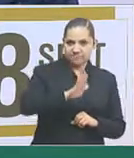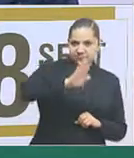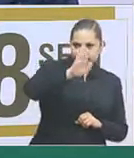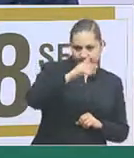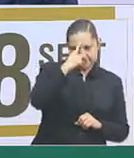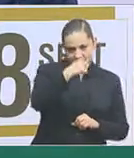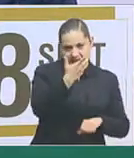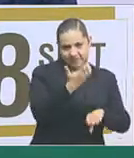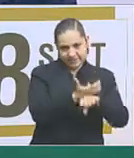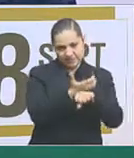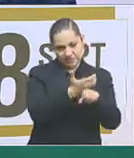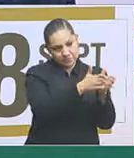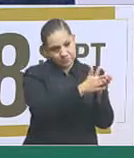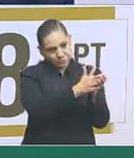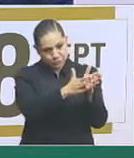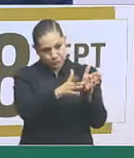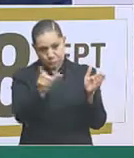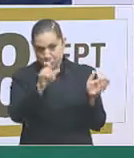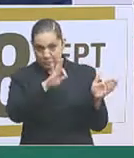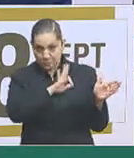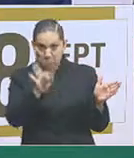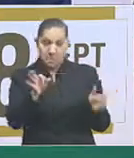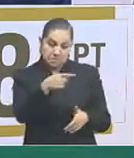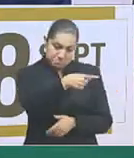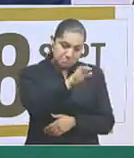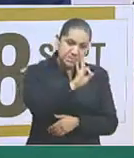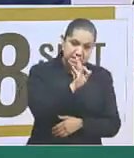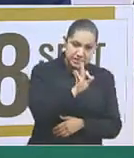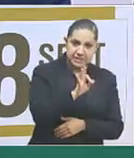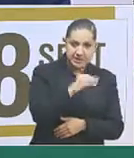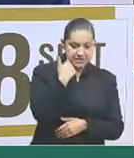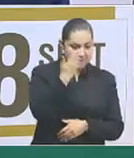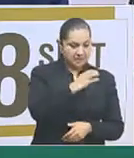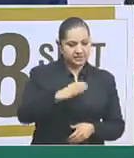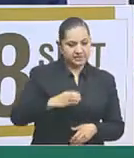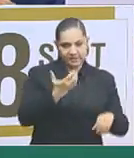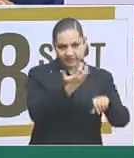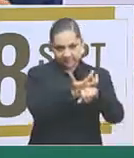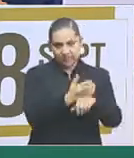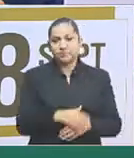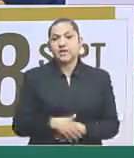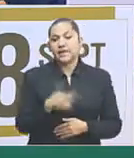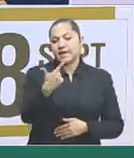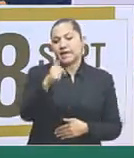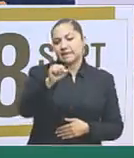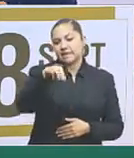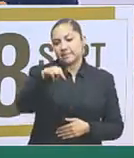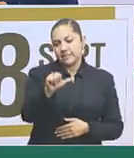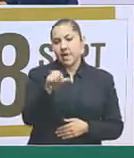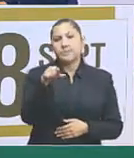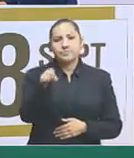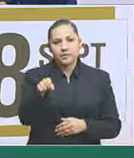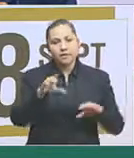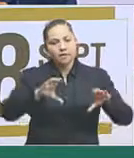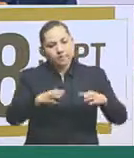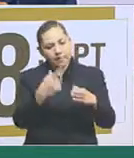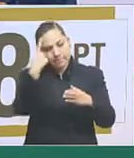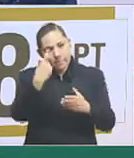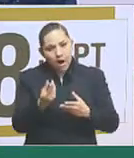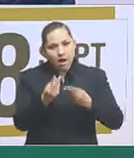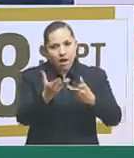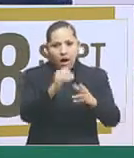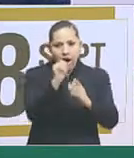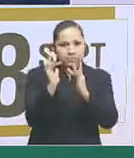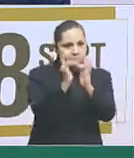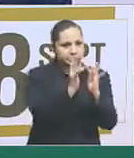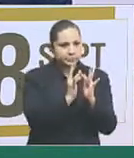en el momento que corresponda de acuerdo con gsm a la asociación internacional de proveedores de telefonía móvil en el